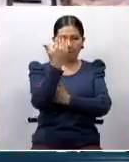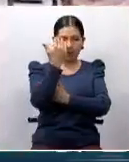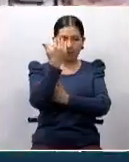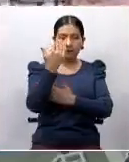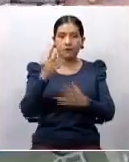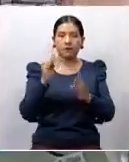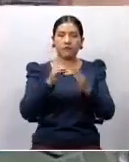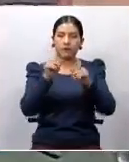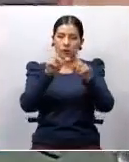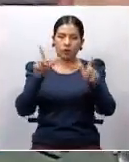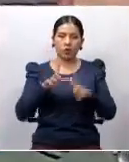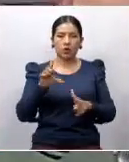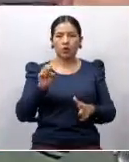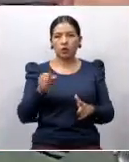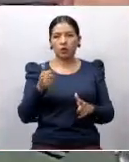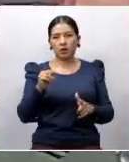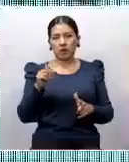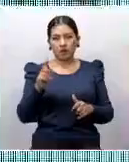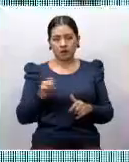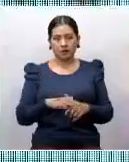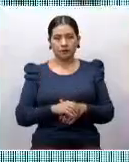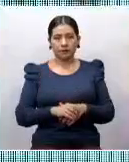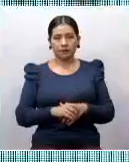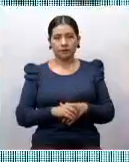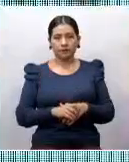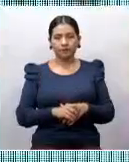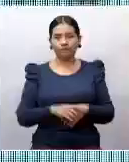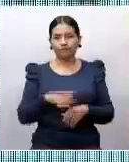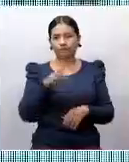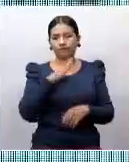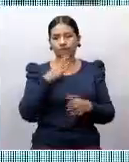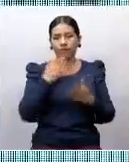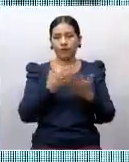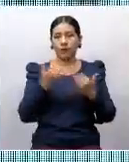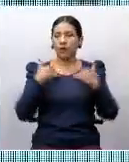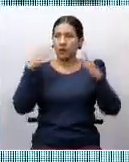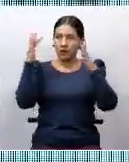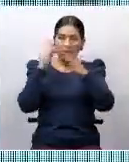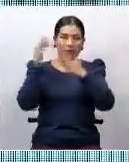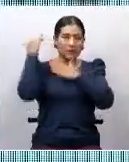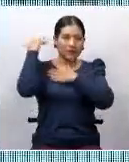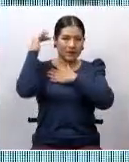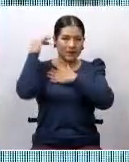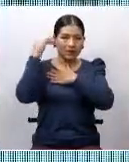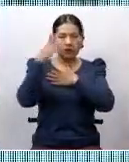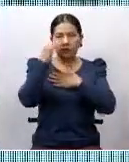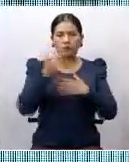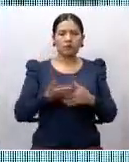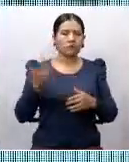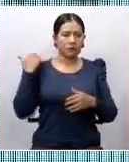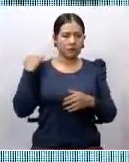lamentablemente, en la zona Rosana. Nos vamos hasta Santa Cruz, donde este pasado fin de semana se registró un lamentable